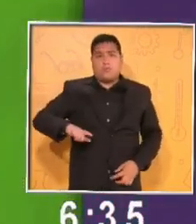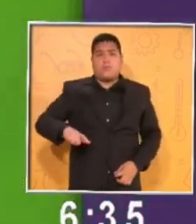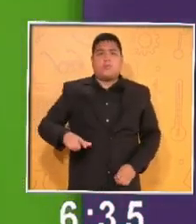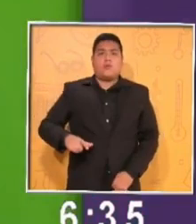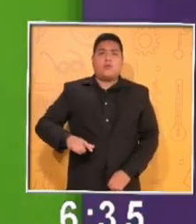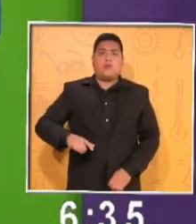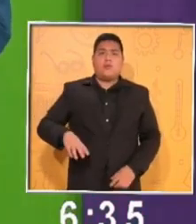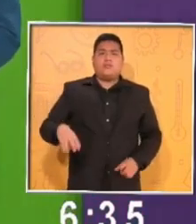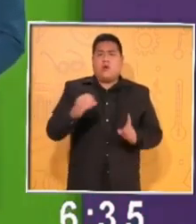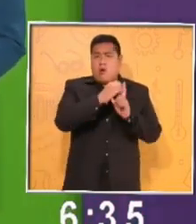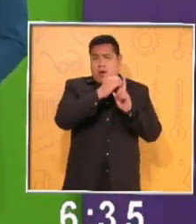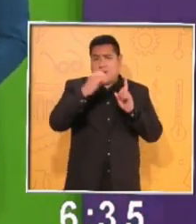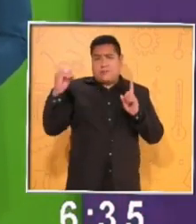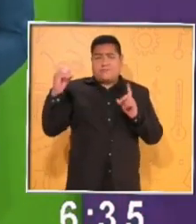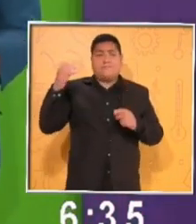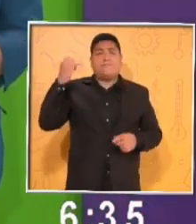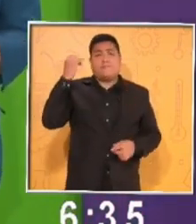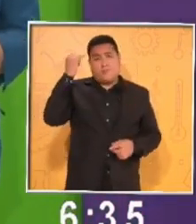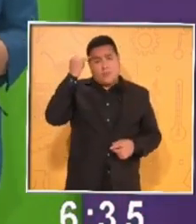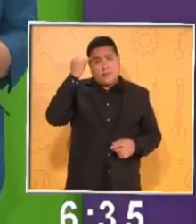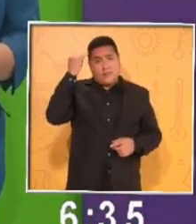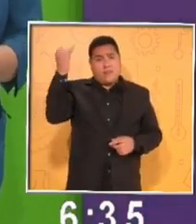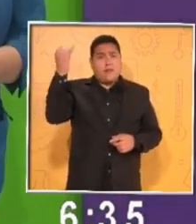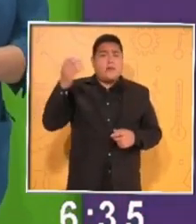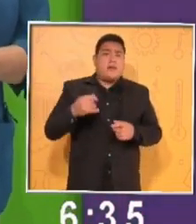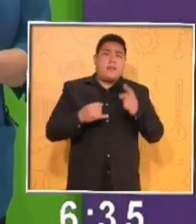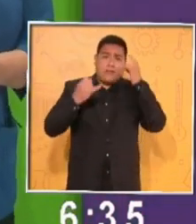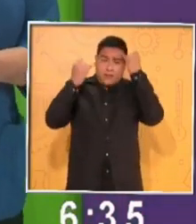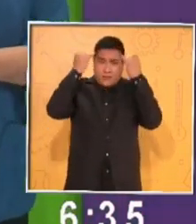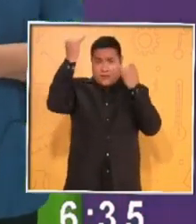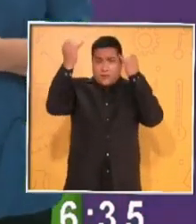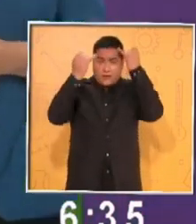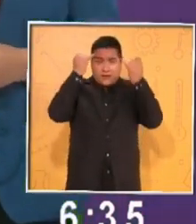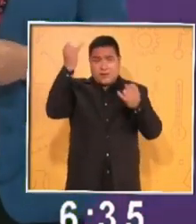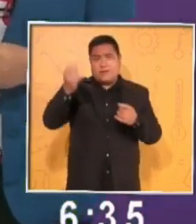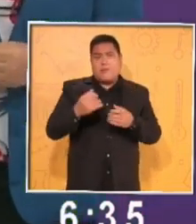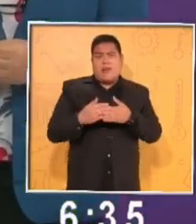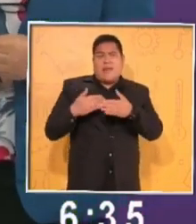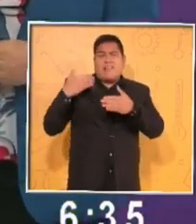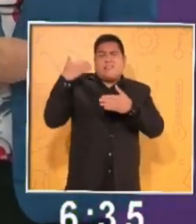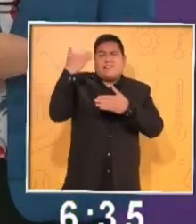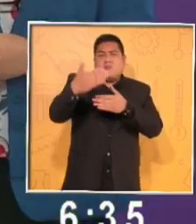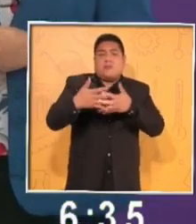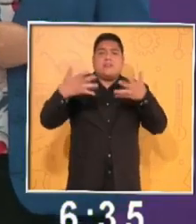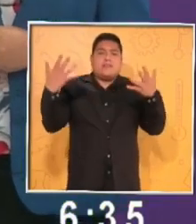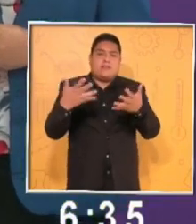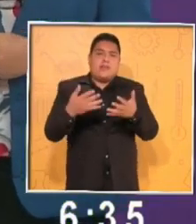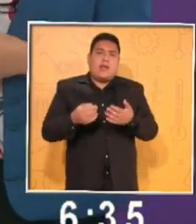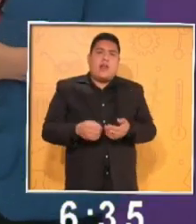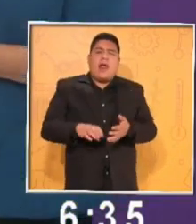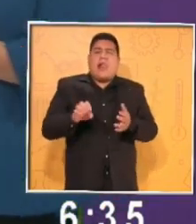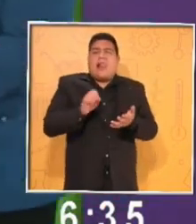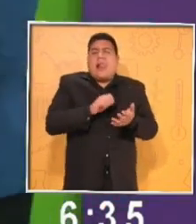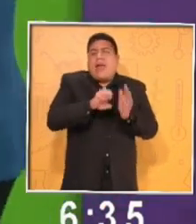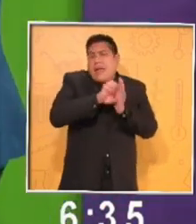Este organizador nos va a servir para la posterior redacción del borrador de nuestro artículo de